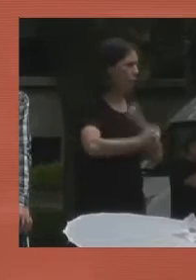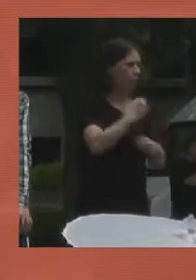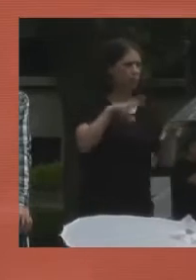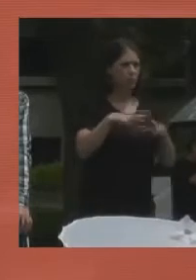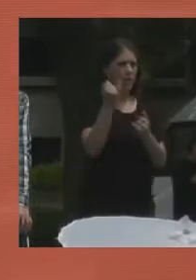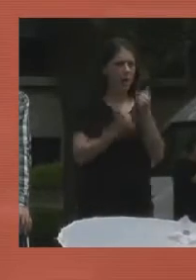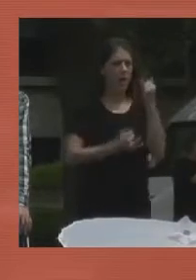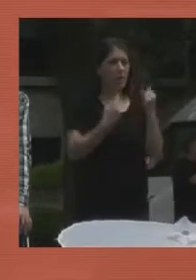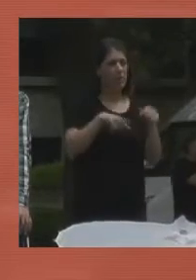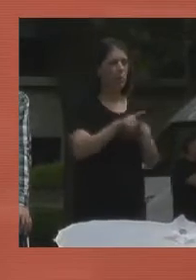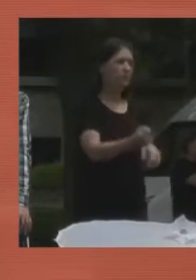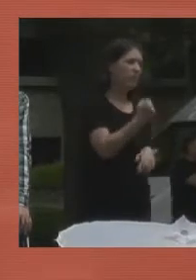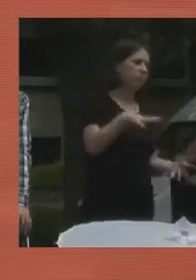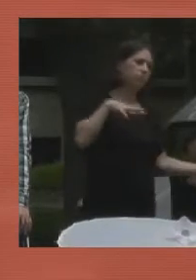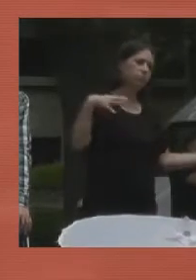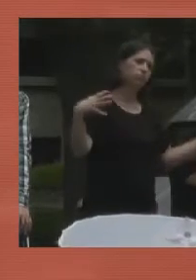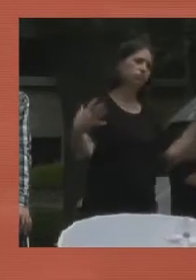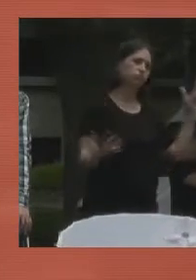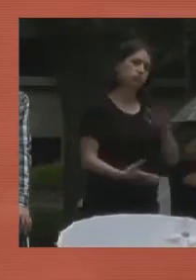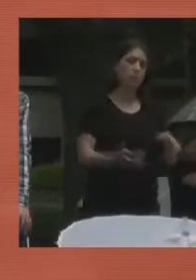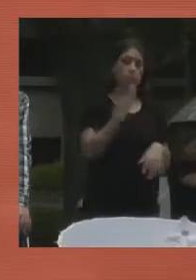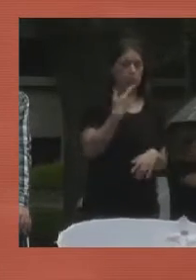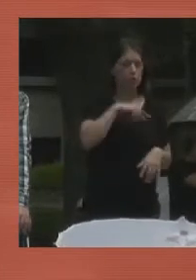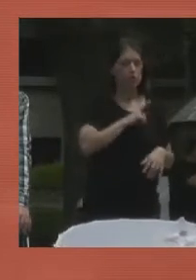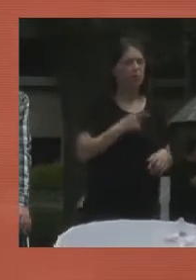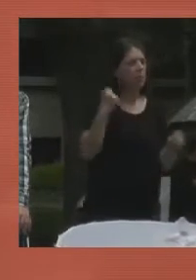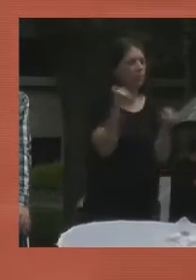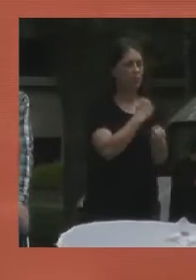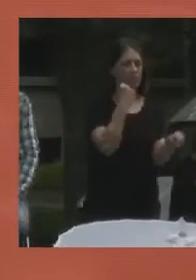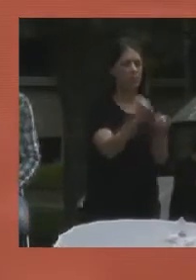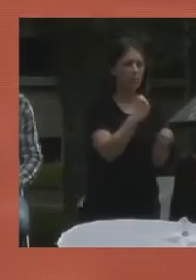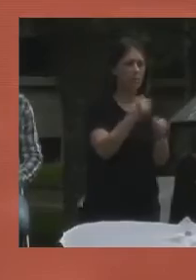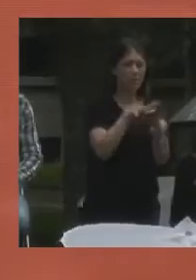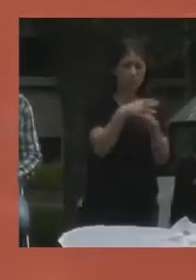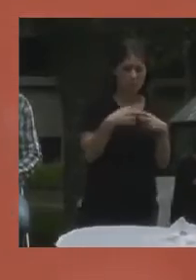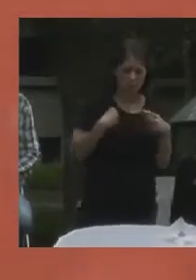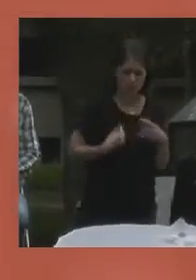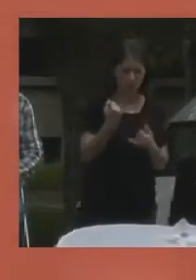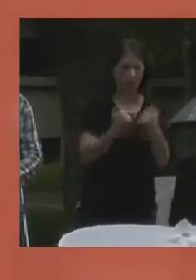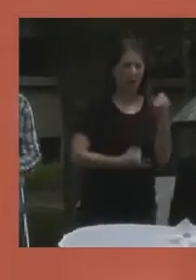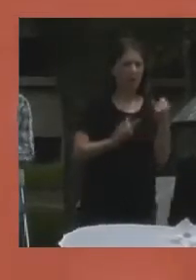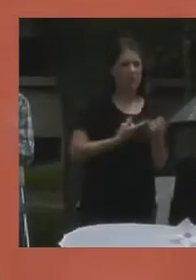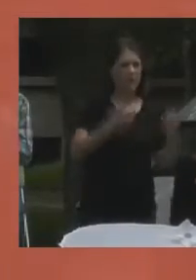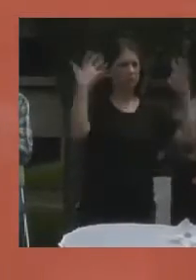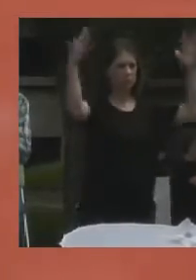transición enerxética. É imposible seguir a traballar con esta situación de destrozo